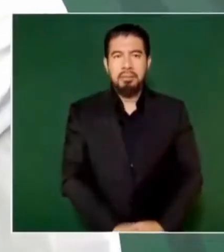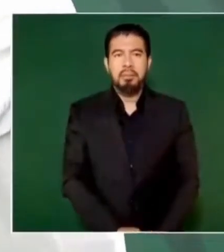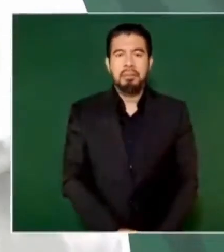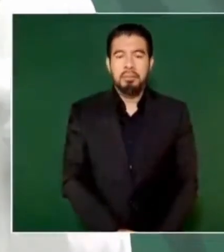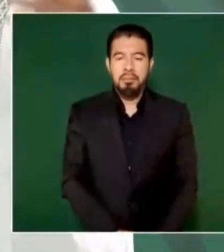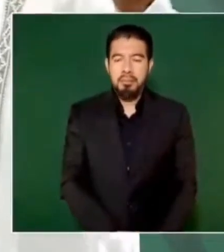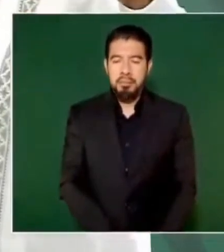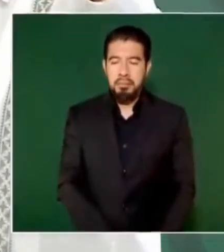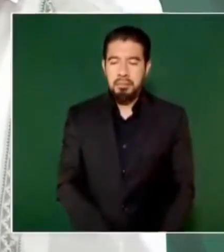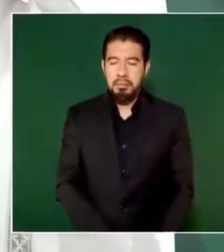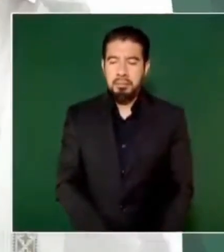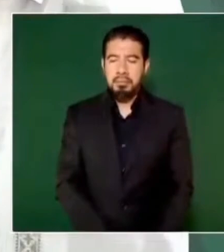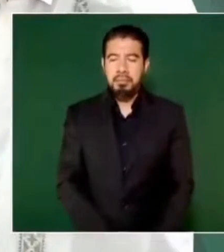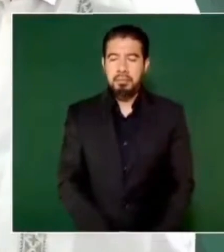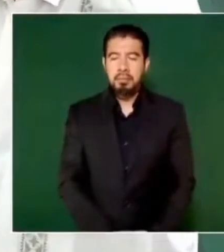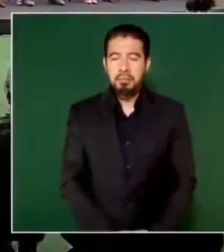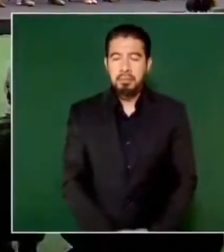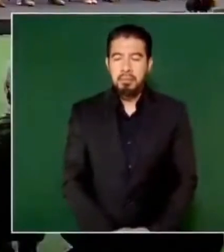Fueron